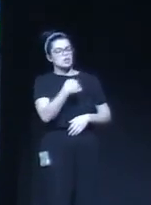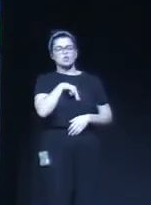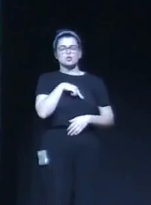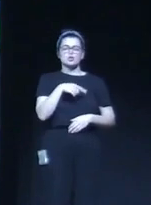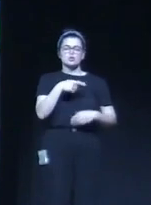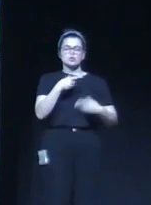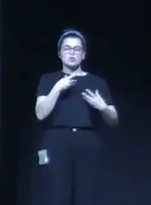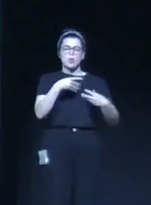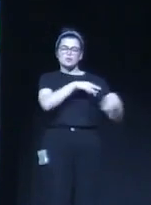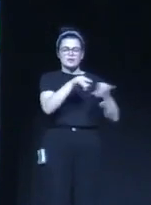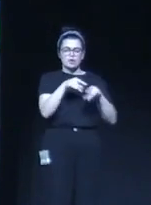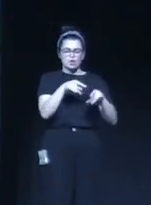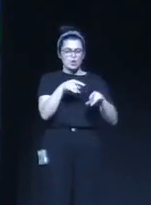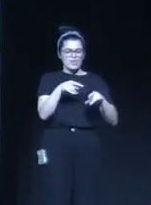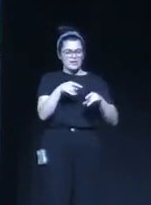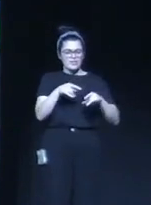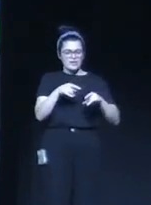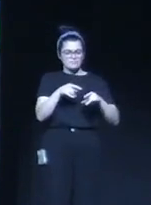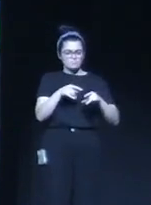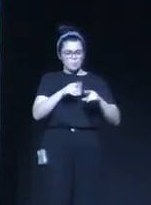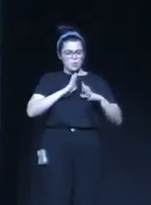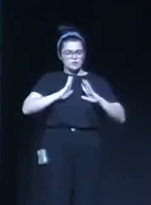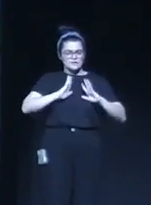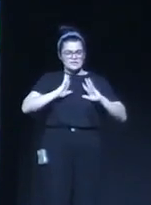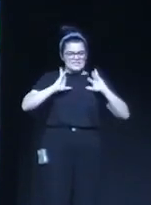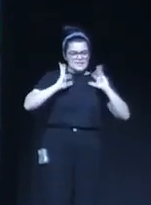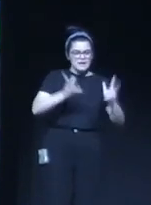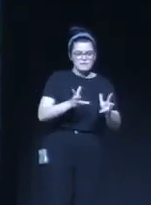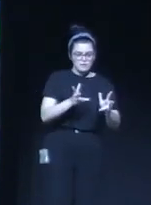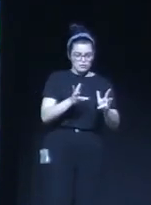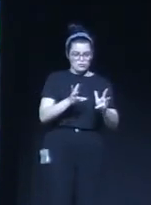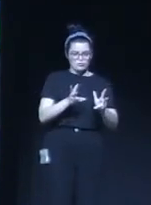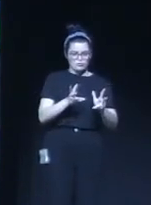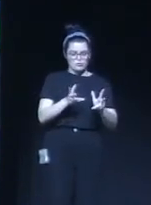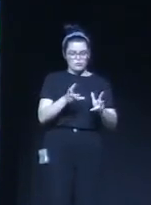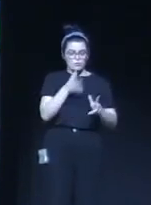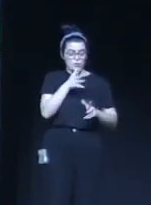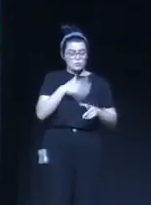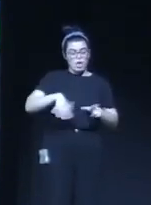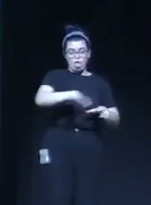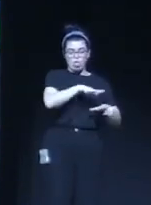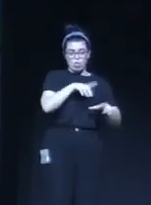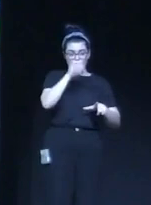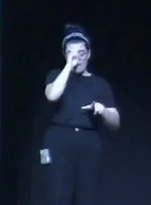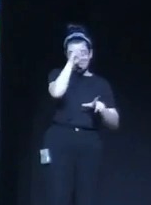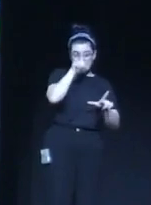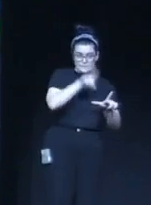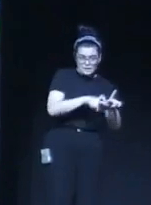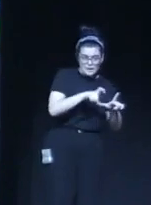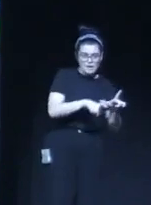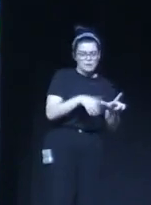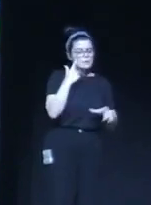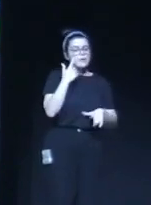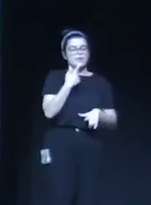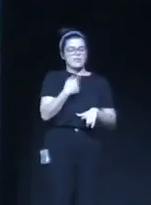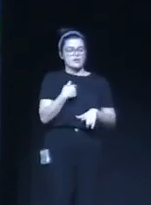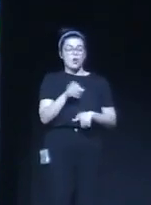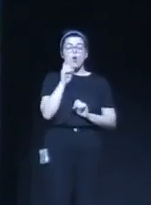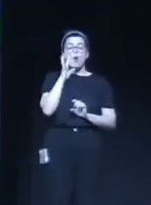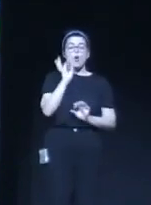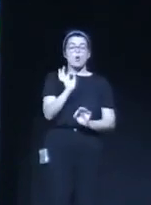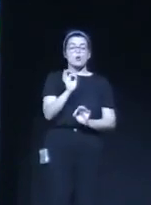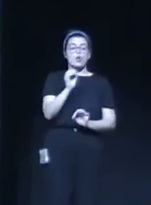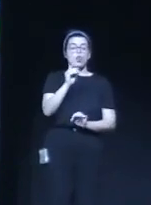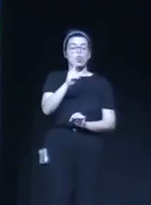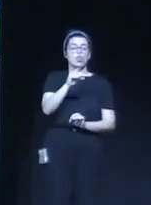sacrificio, porque fue zona minera, lo fue durante mucho tiempo. Me decías además, ojo que aquí han nacido Dolores Ibárruri, que esto es para tenerlo en